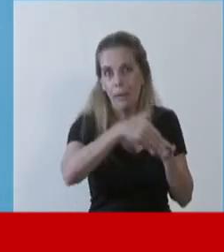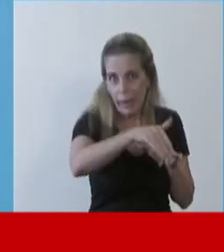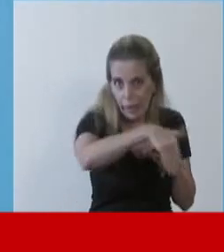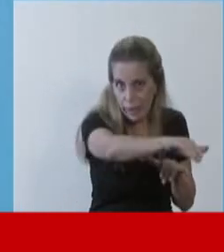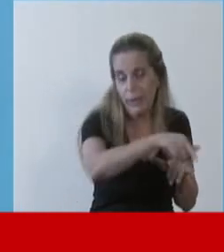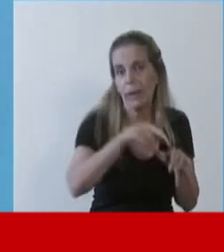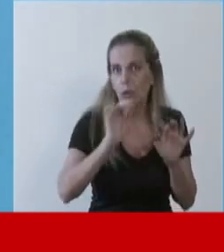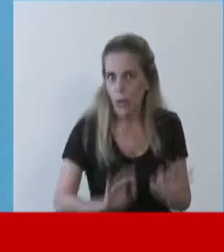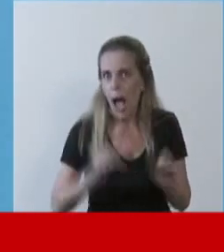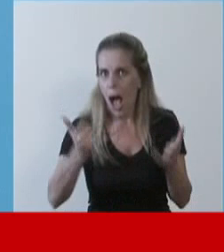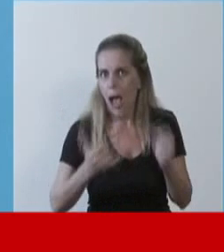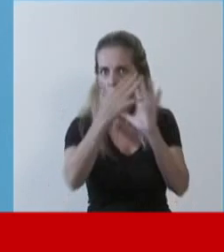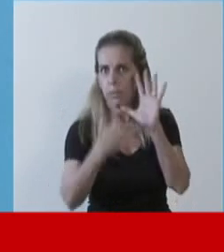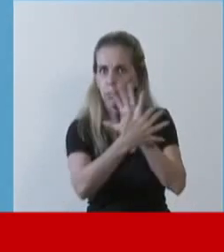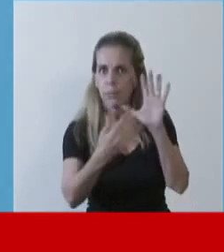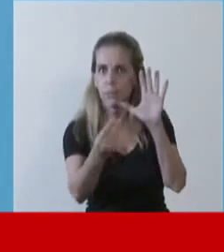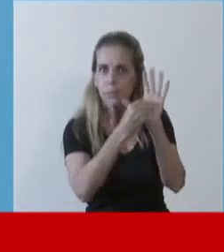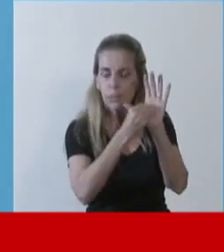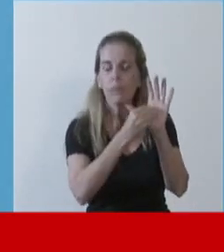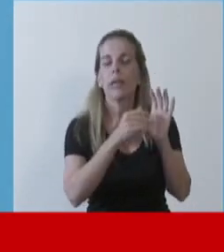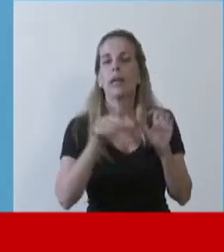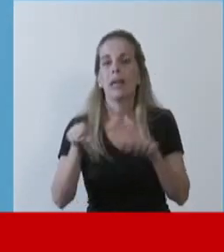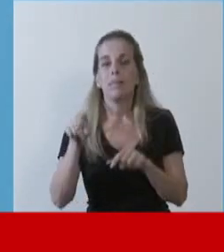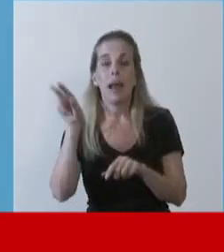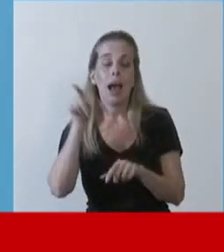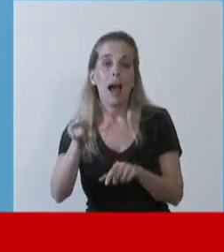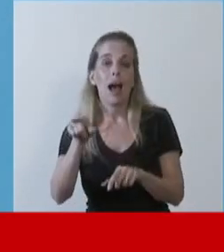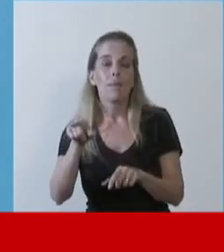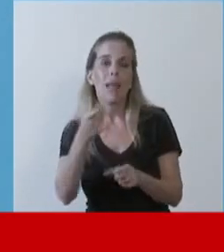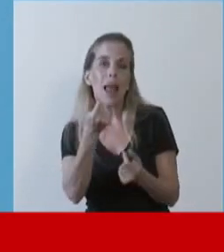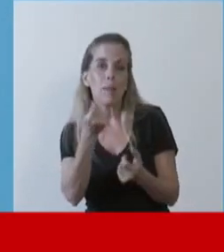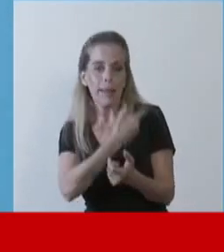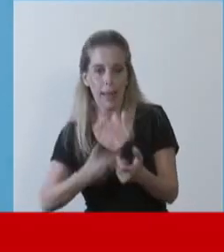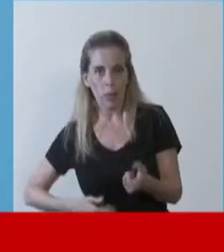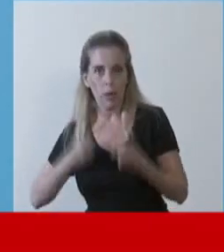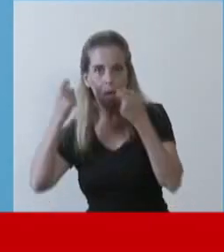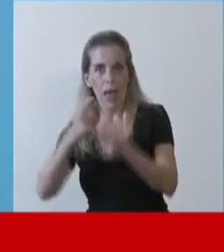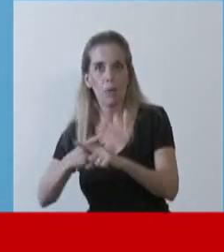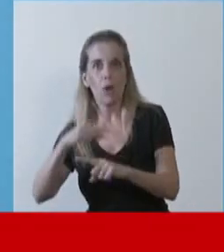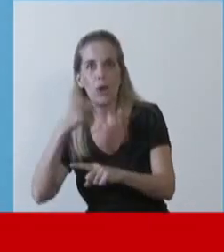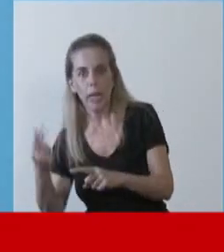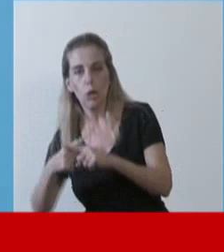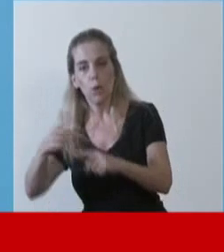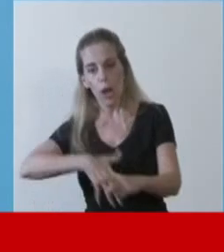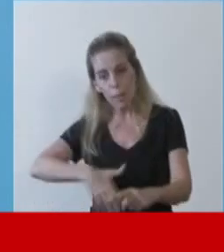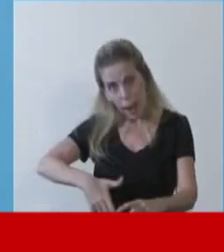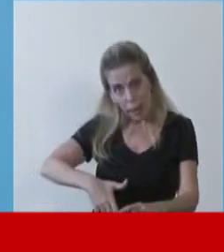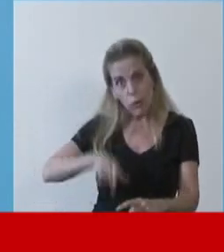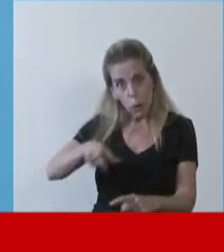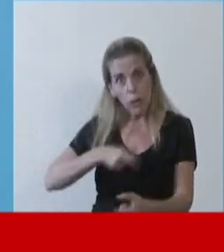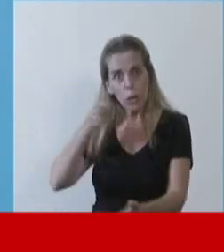que ya está establecido. Y en el caso de la asignación universal por hijo y por embarazo, esto